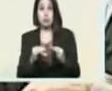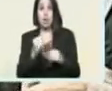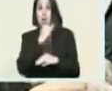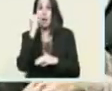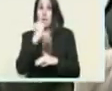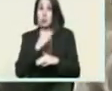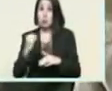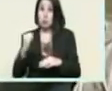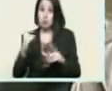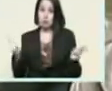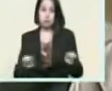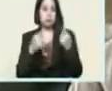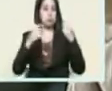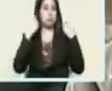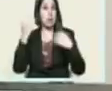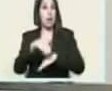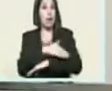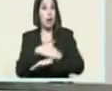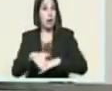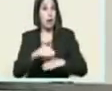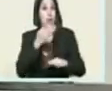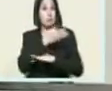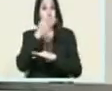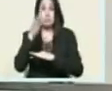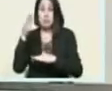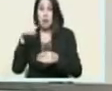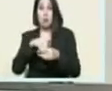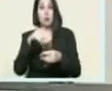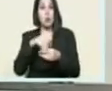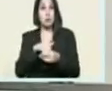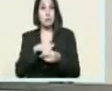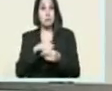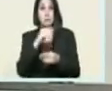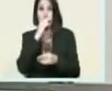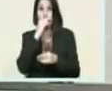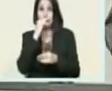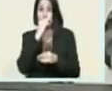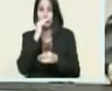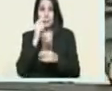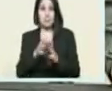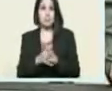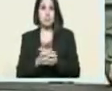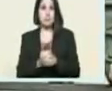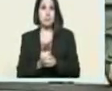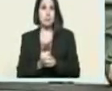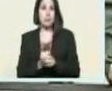Zulia, vamos Zulia a la calle, vamos Zulia a votar.